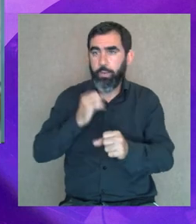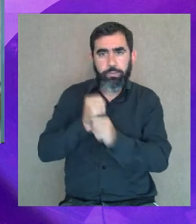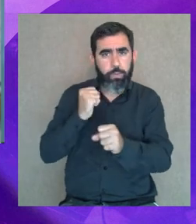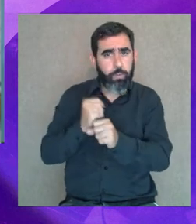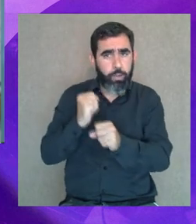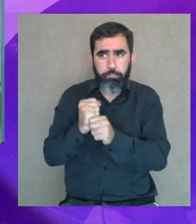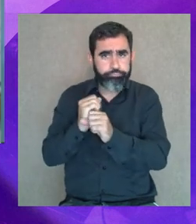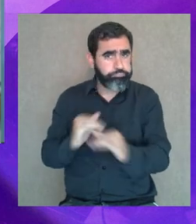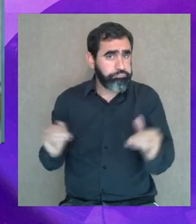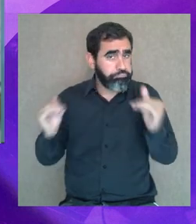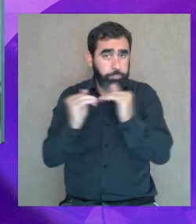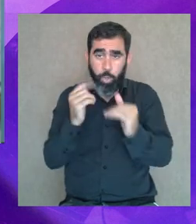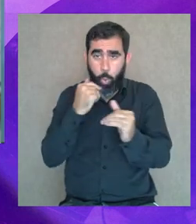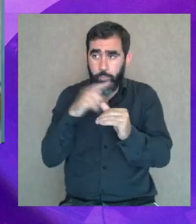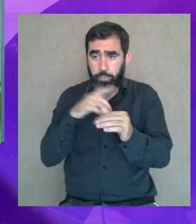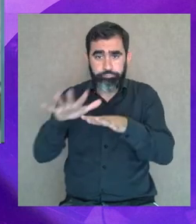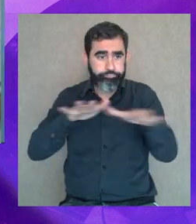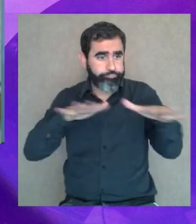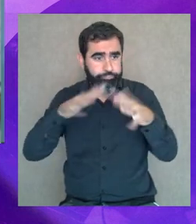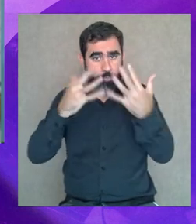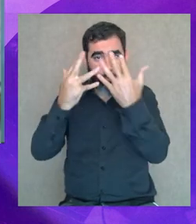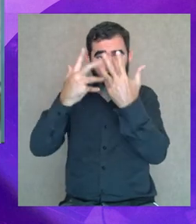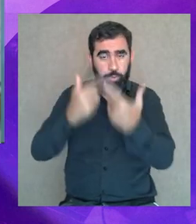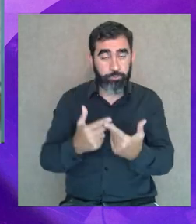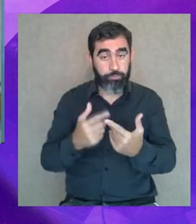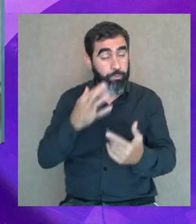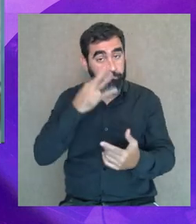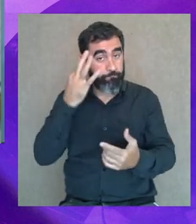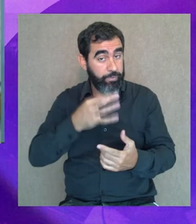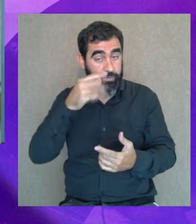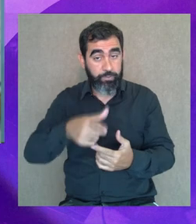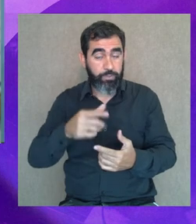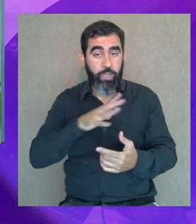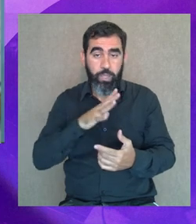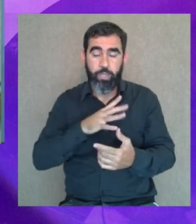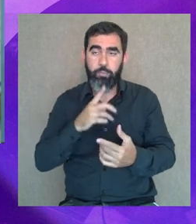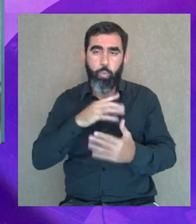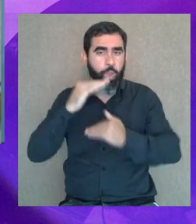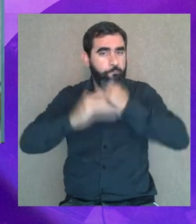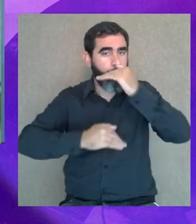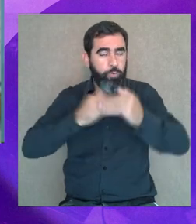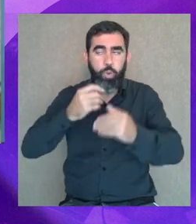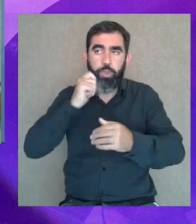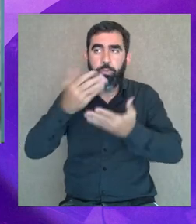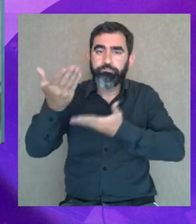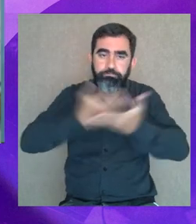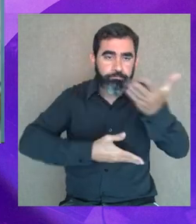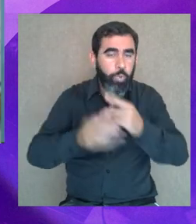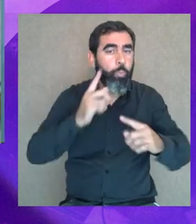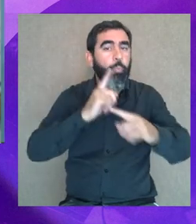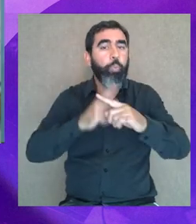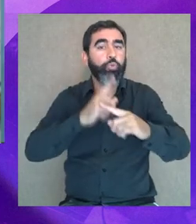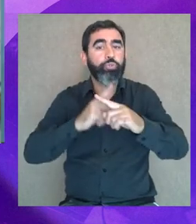trabajando en el escenario y la verdad que después hemos tenido muchas devoluciones positivas